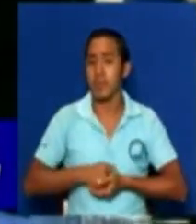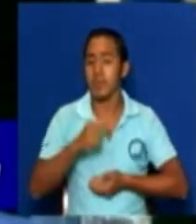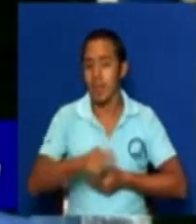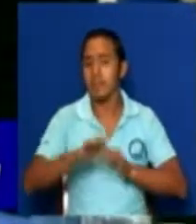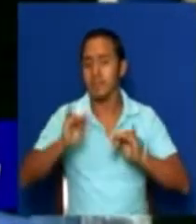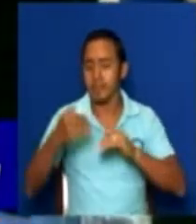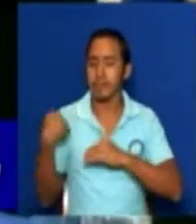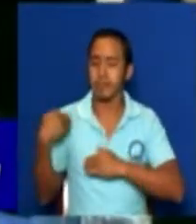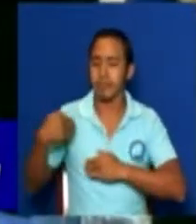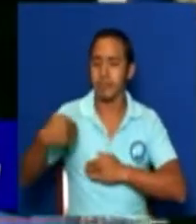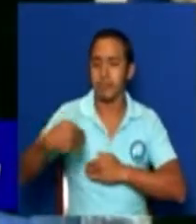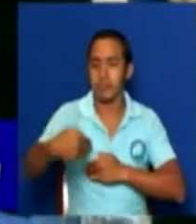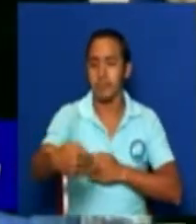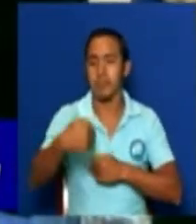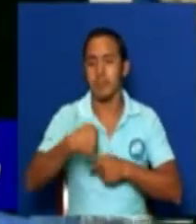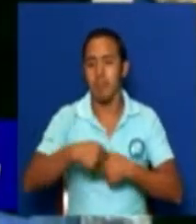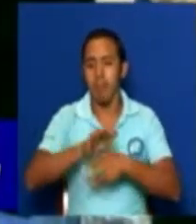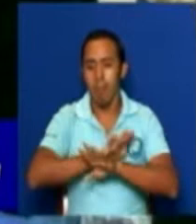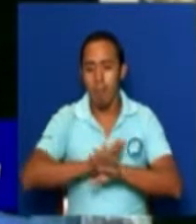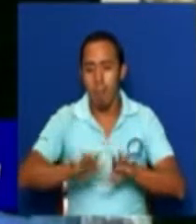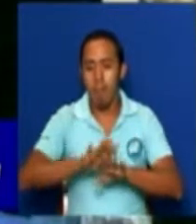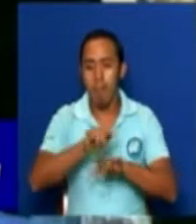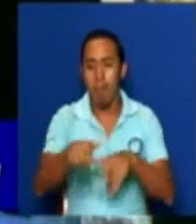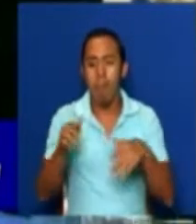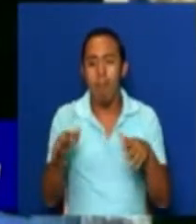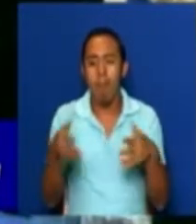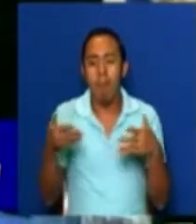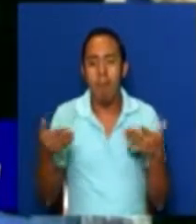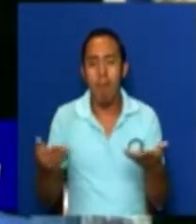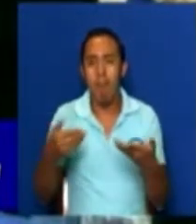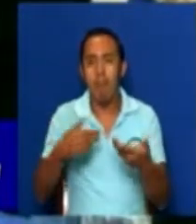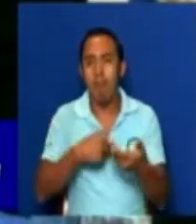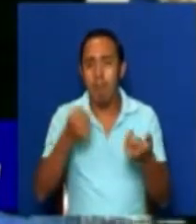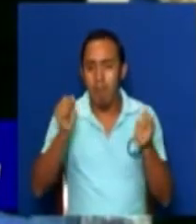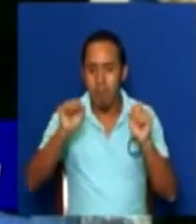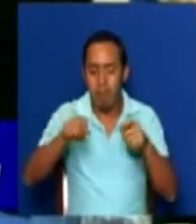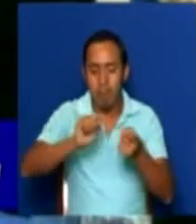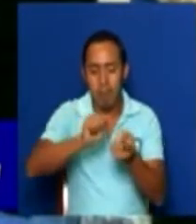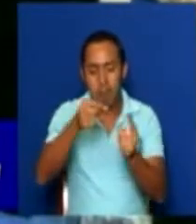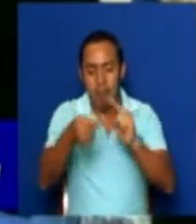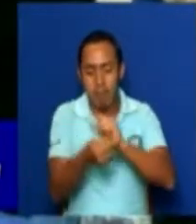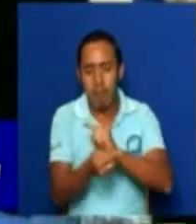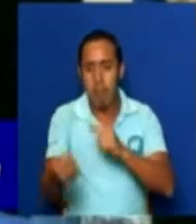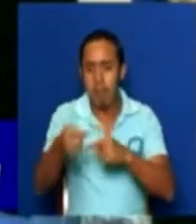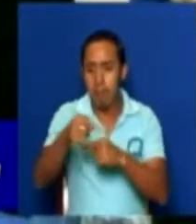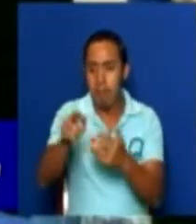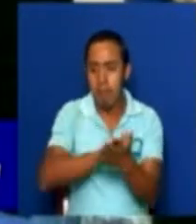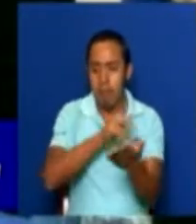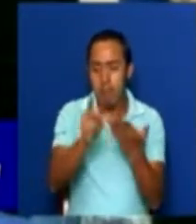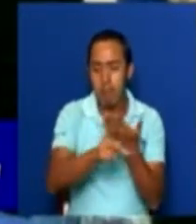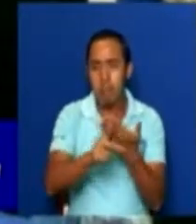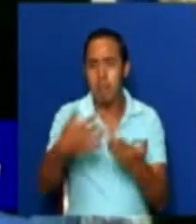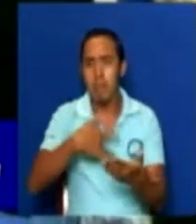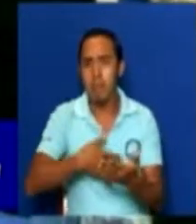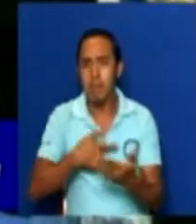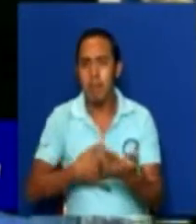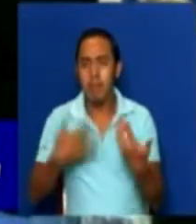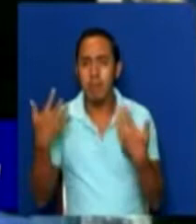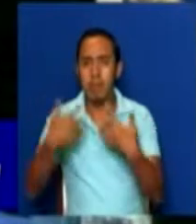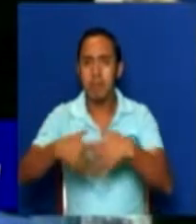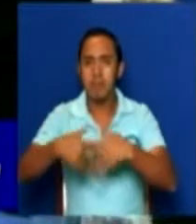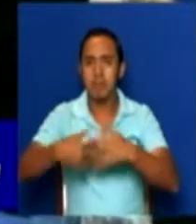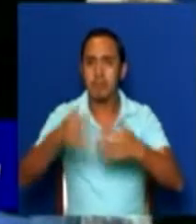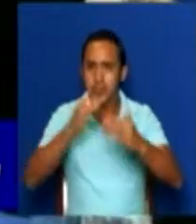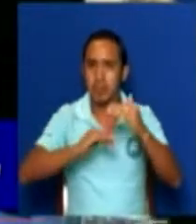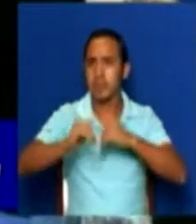venido haciendo últimamente para tratar de adaptar esos programas a las necesidades de las empresas y que cada vez más